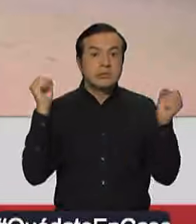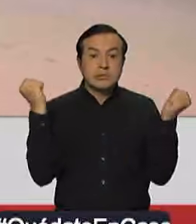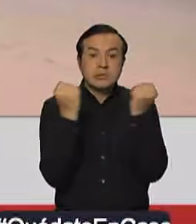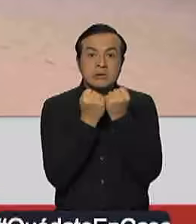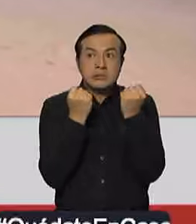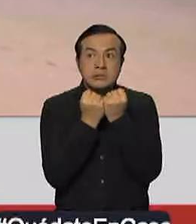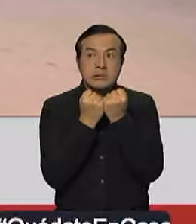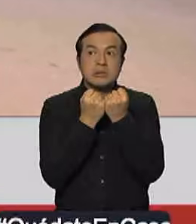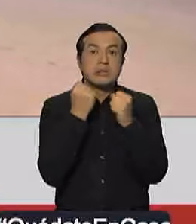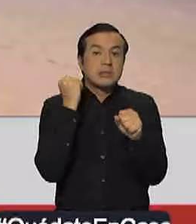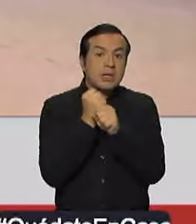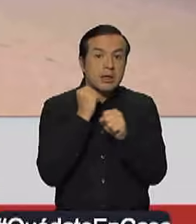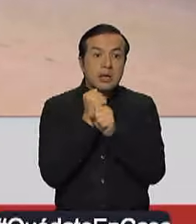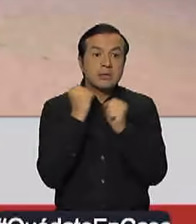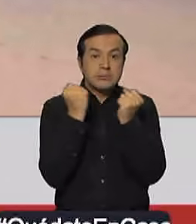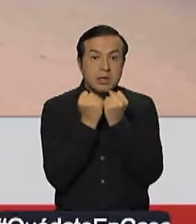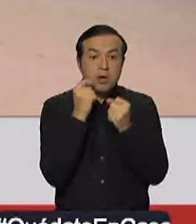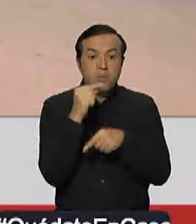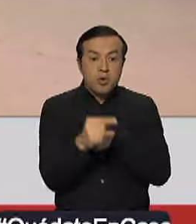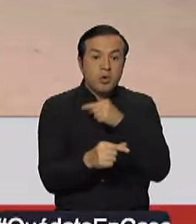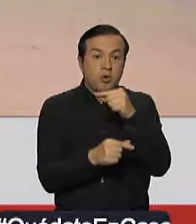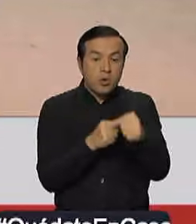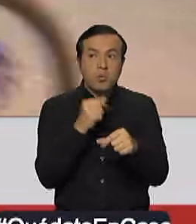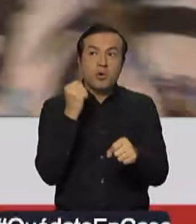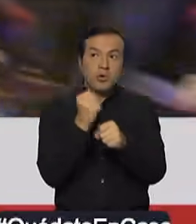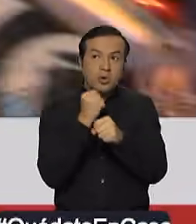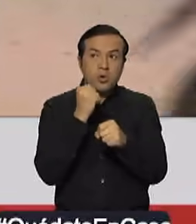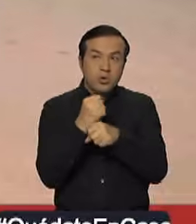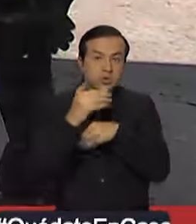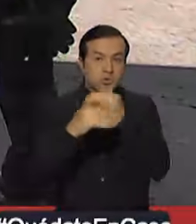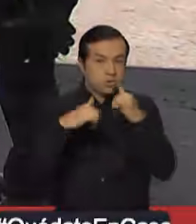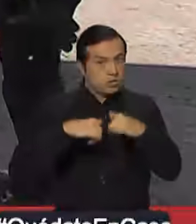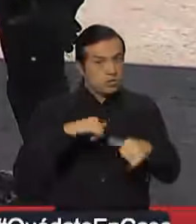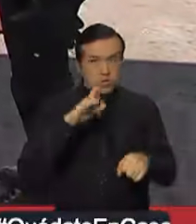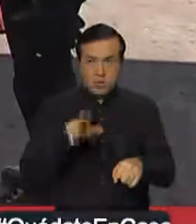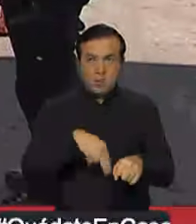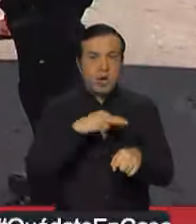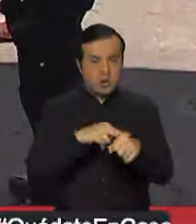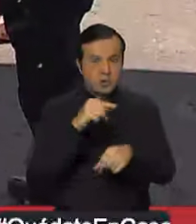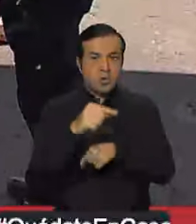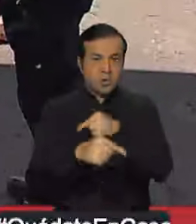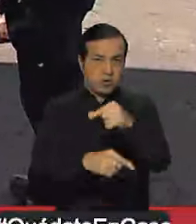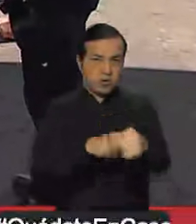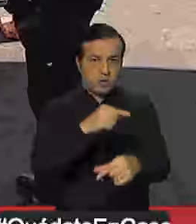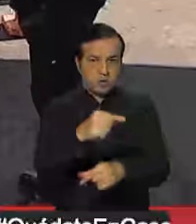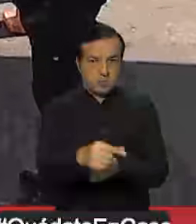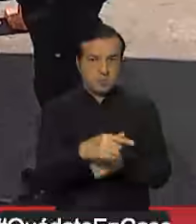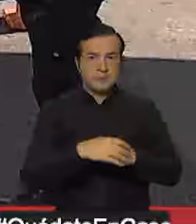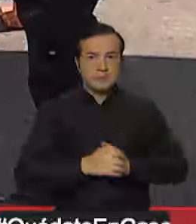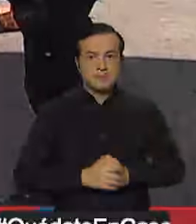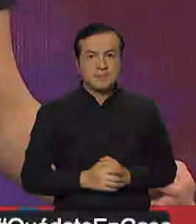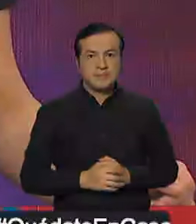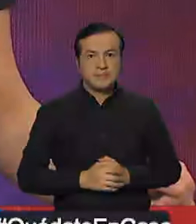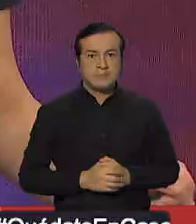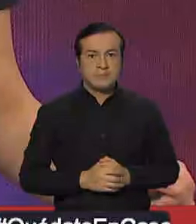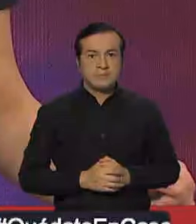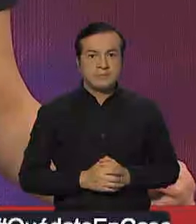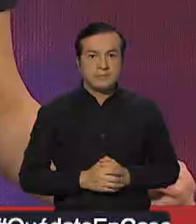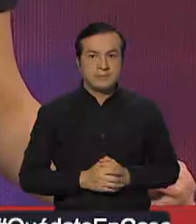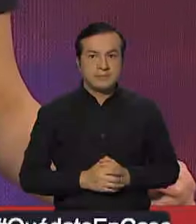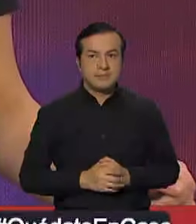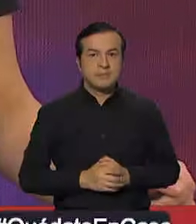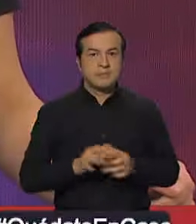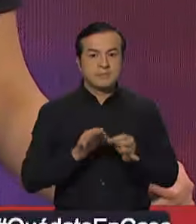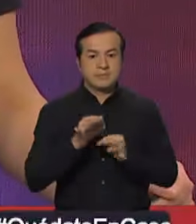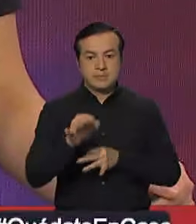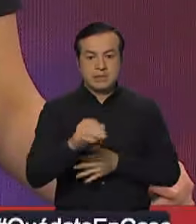las actividades productivas que poco a poco irán retomando la normalidad. Javier Ceballos, Medios Públicos. El cantón